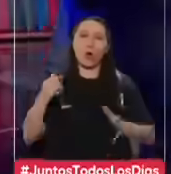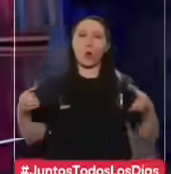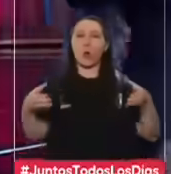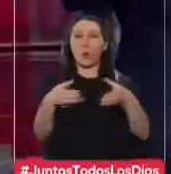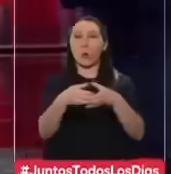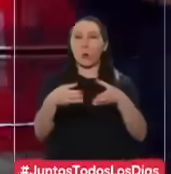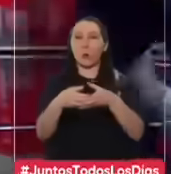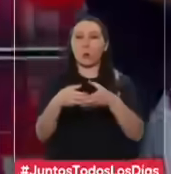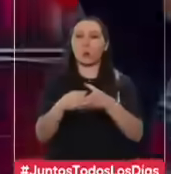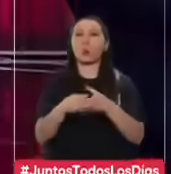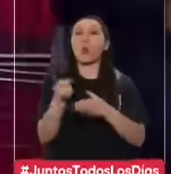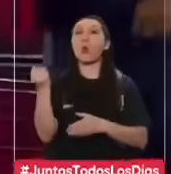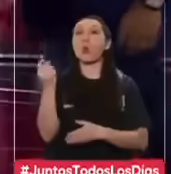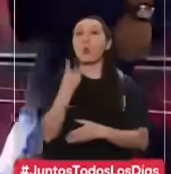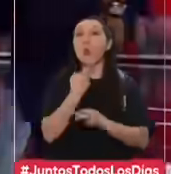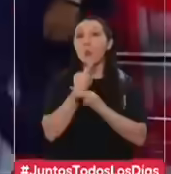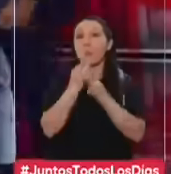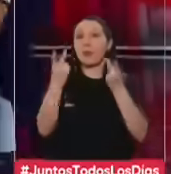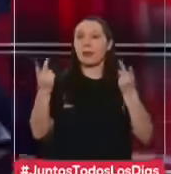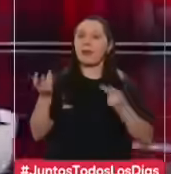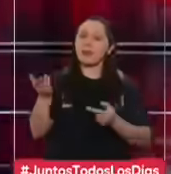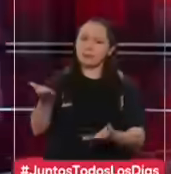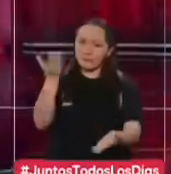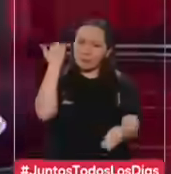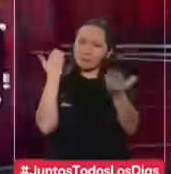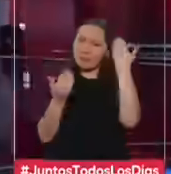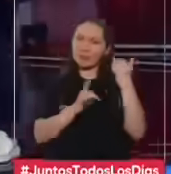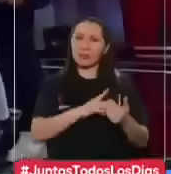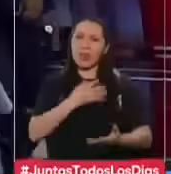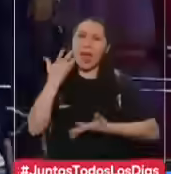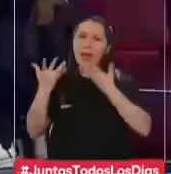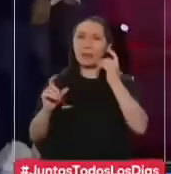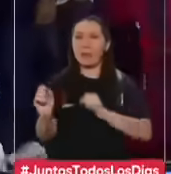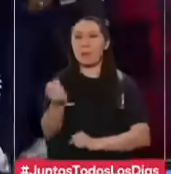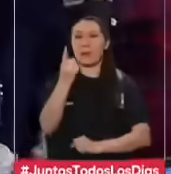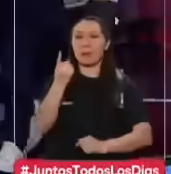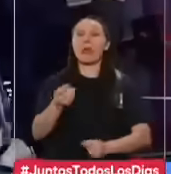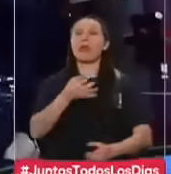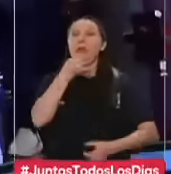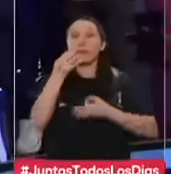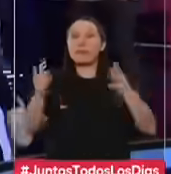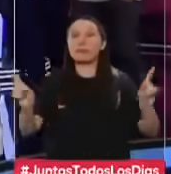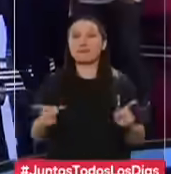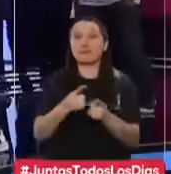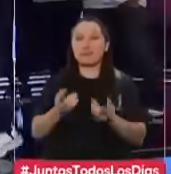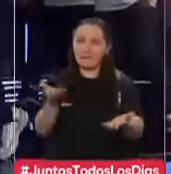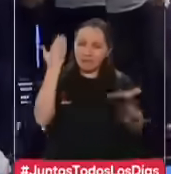¡Vamos! ¡Vamos con el cómputo! ¡Vamos, chileno! ¡Vamos a cantar primero! ¡Vamos, vamos! ¡Dice!